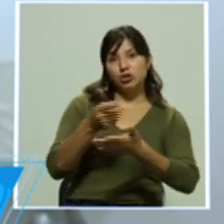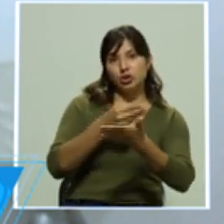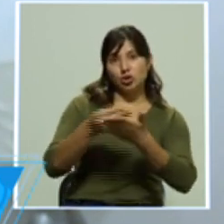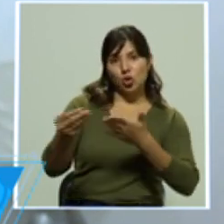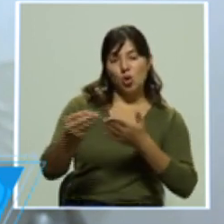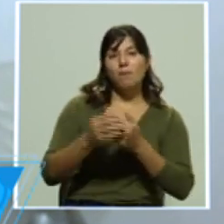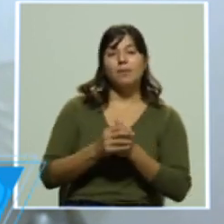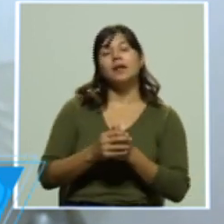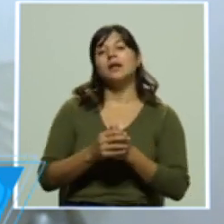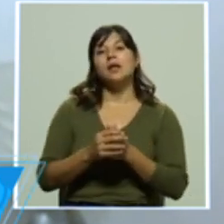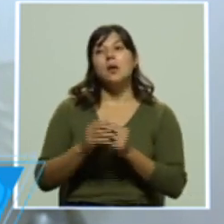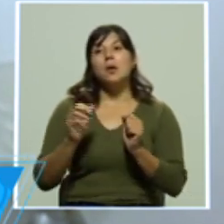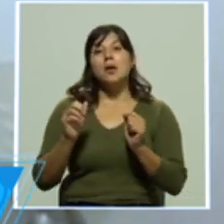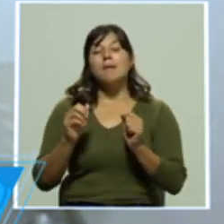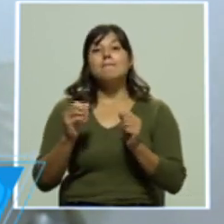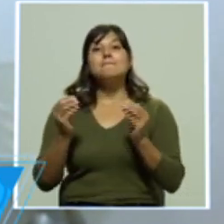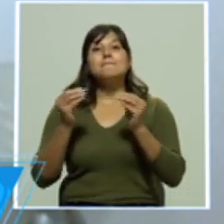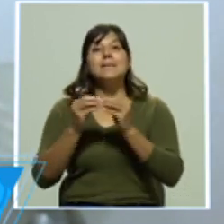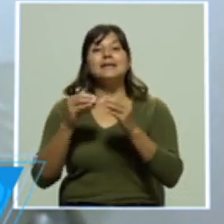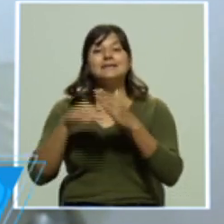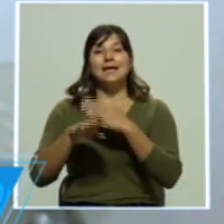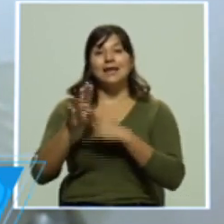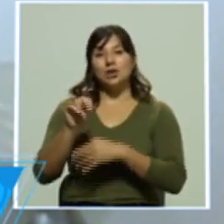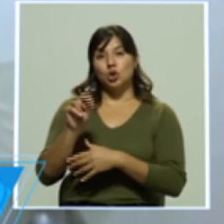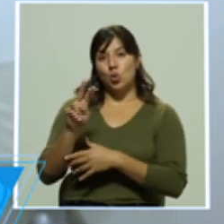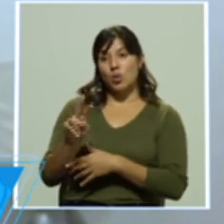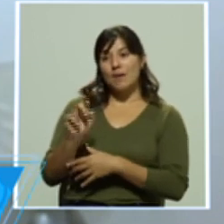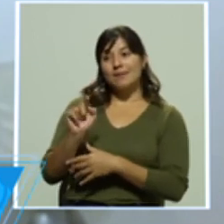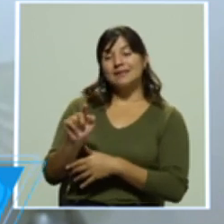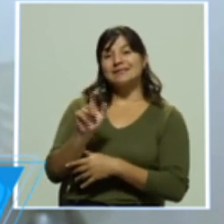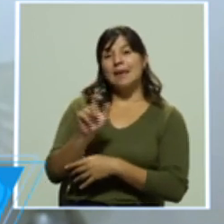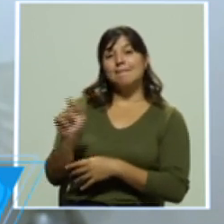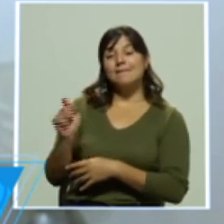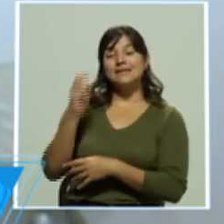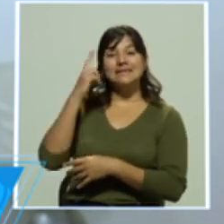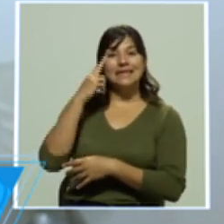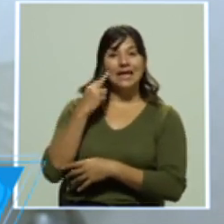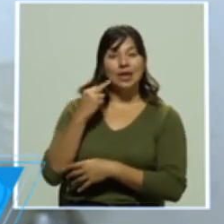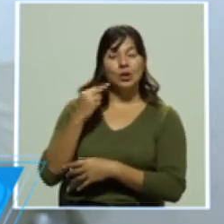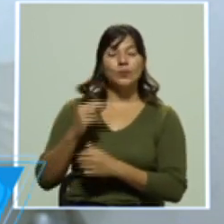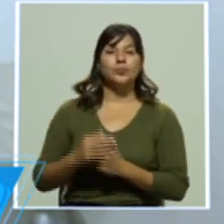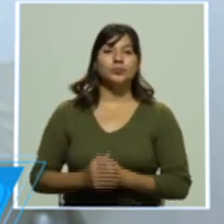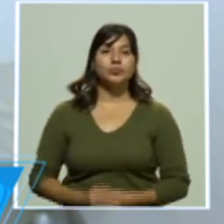generar ahorros, especialmente durante el mes de noviembre, que es el mes negro.